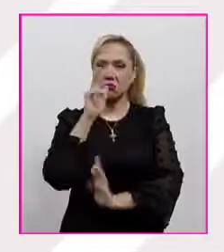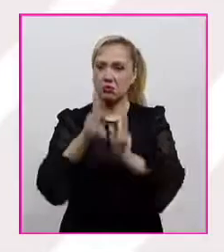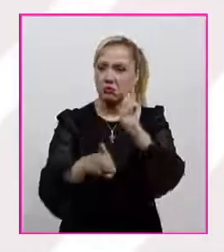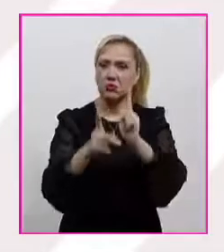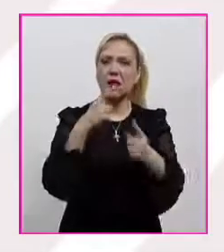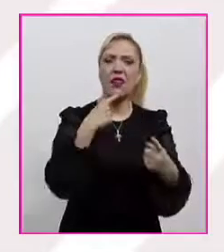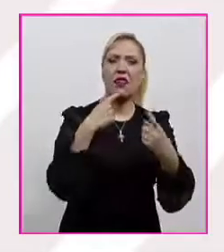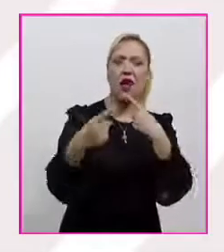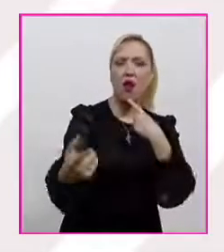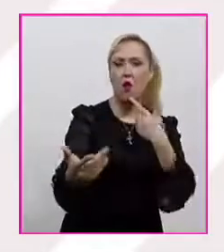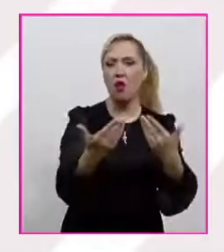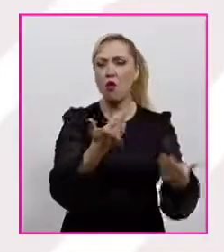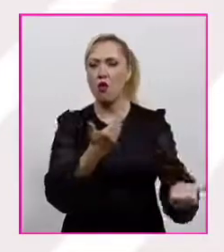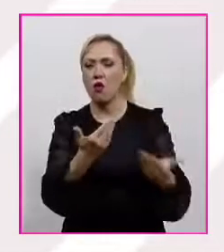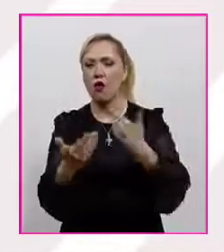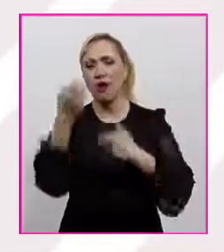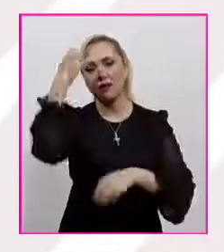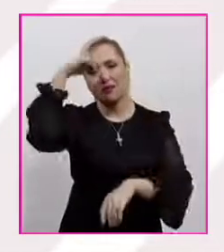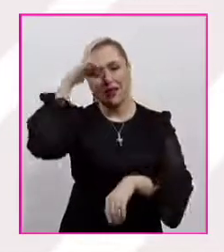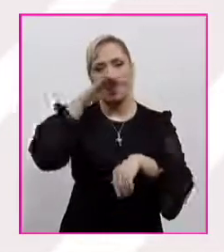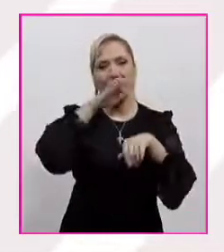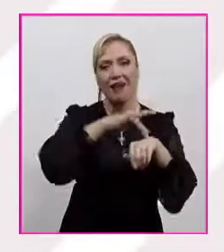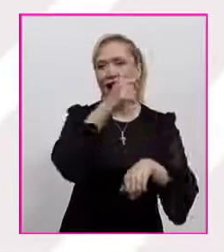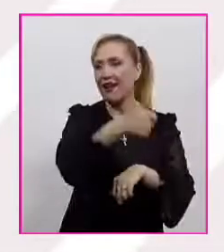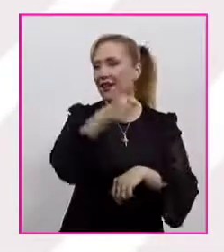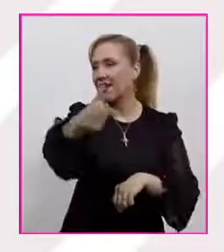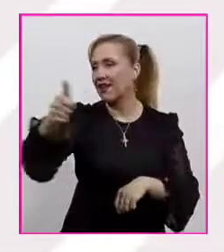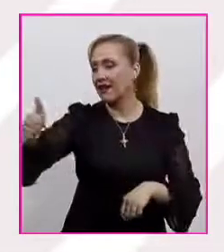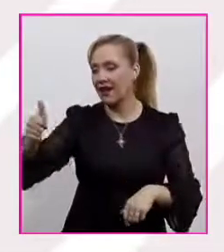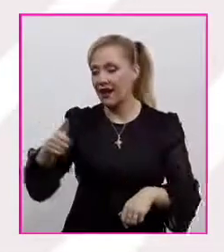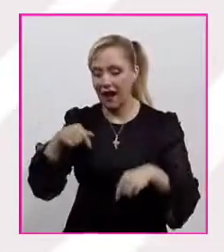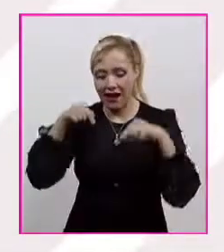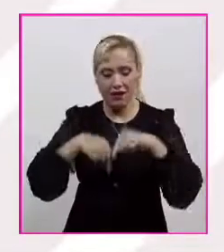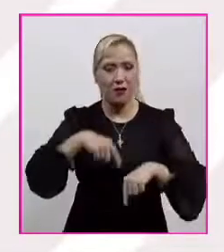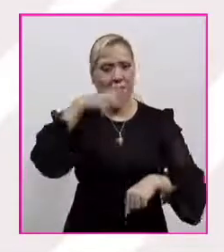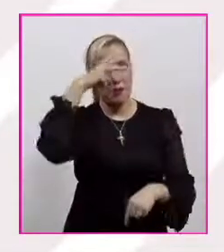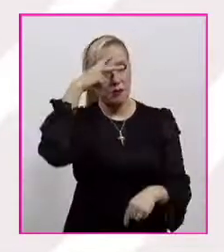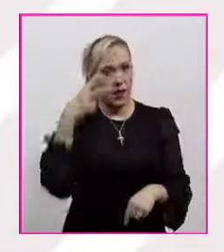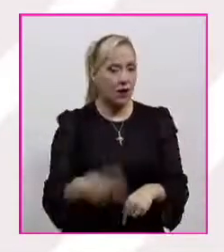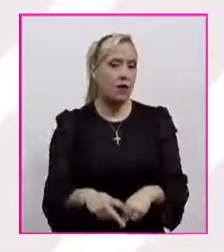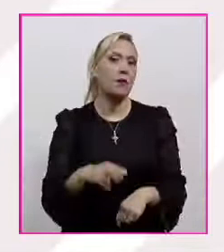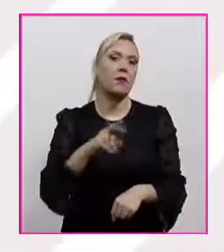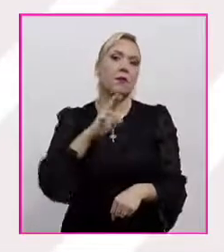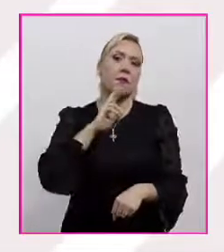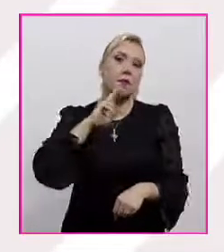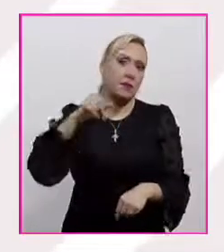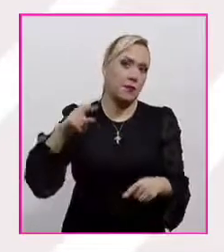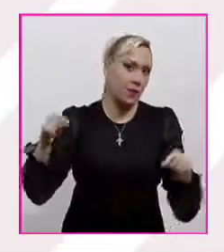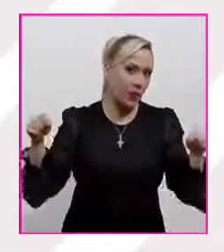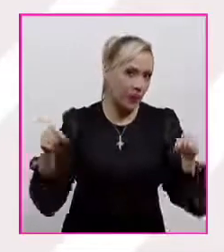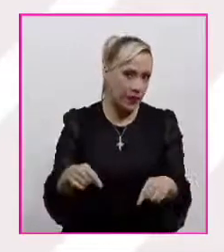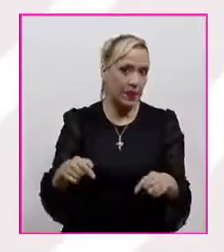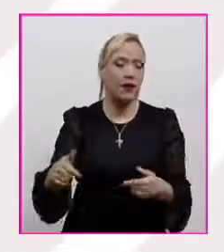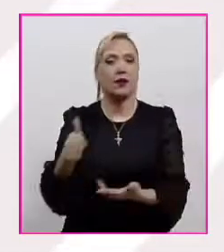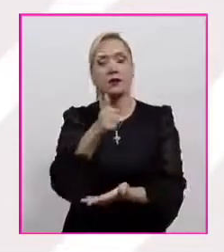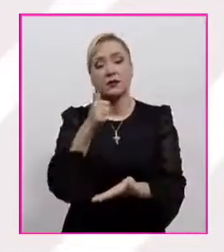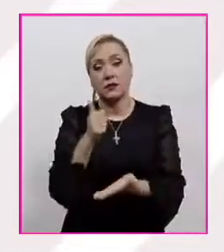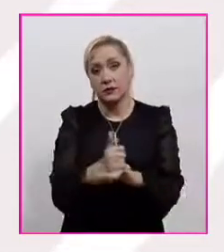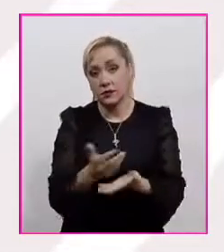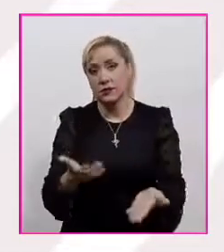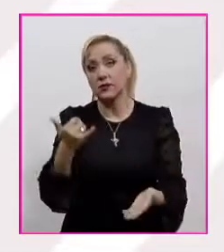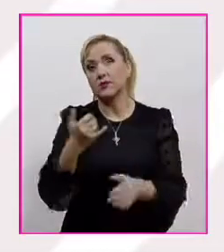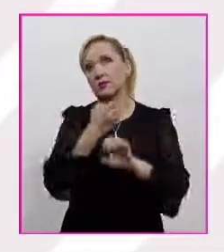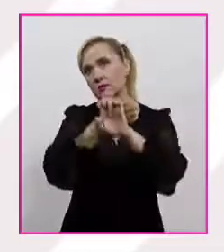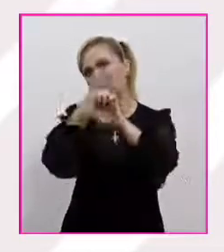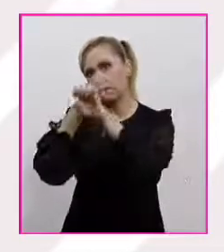de la vivencia que tienen actualmente en el país, en México, y de manera mucho más particular, bueno, en la ciudad y en los